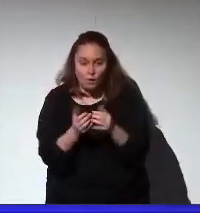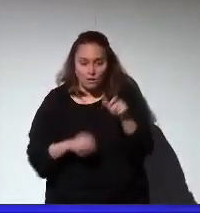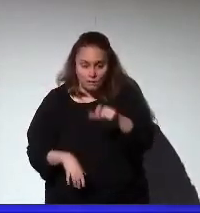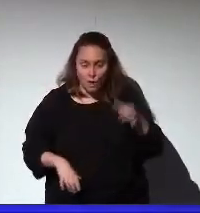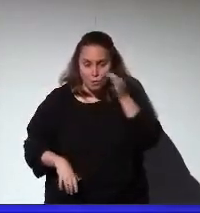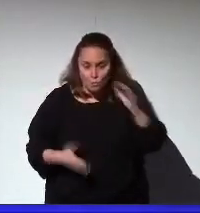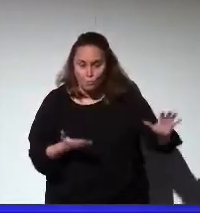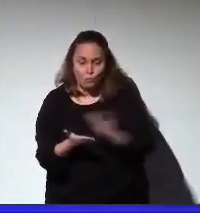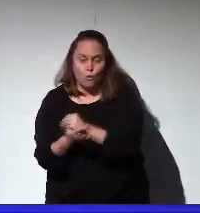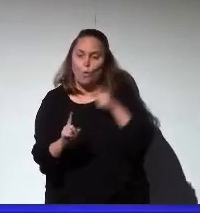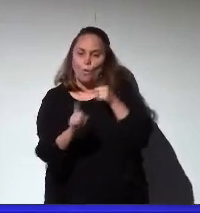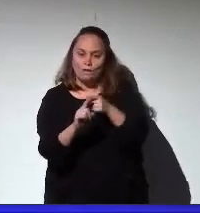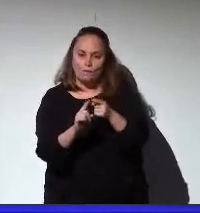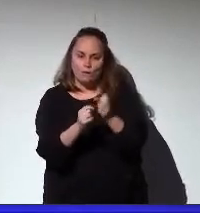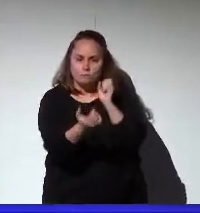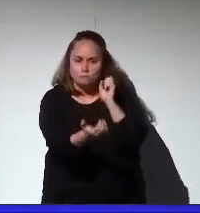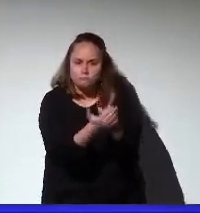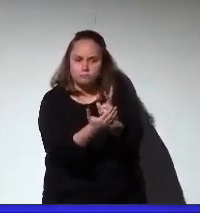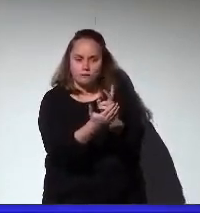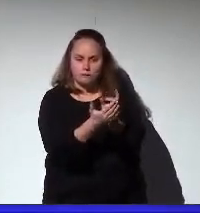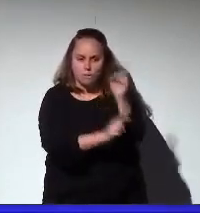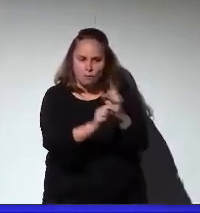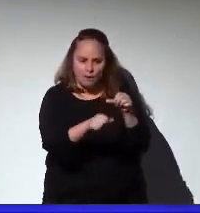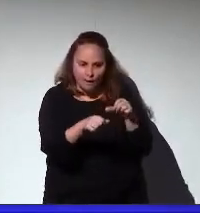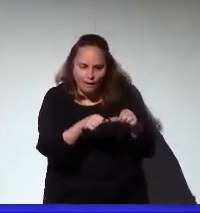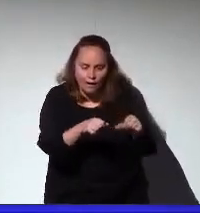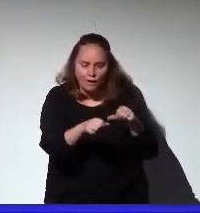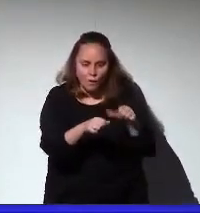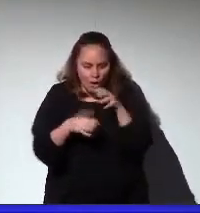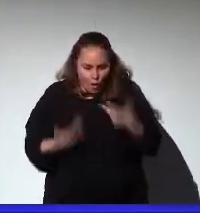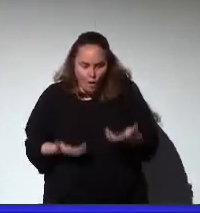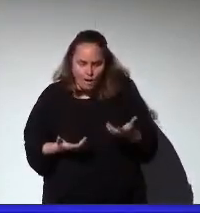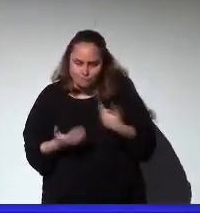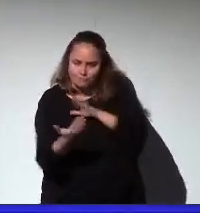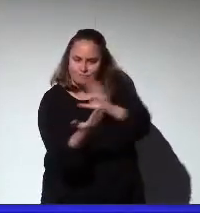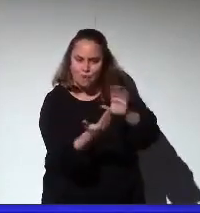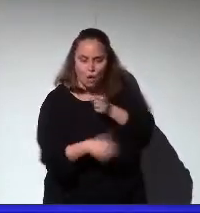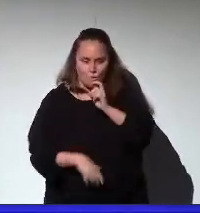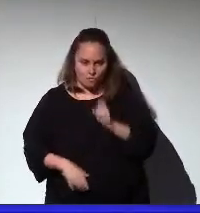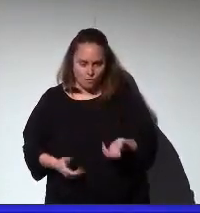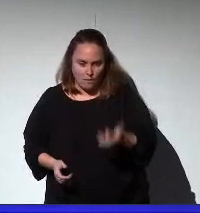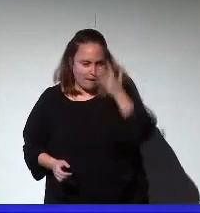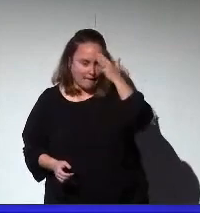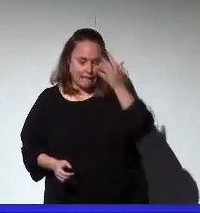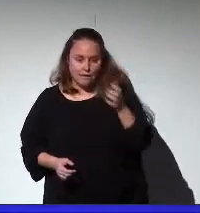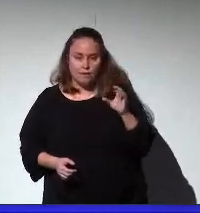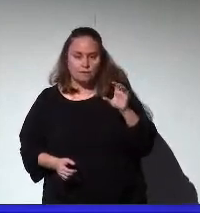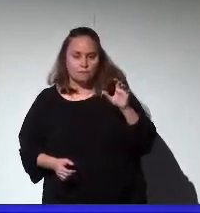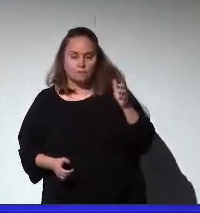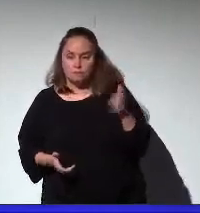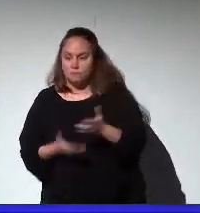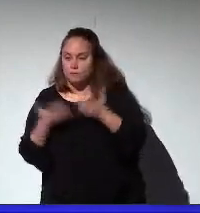poder responder a los desafíos. ¿Alguien se imagina que por mucha voluntad que hubiera en un país concreto pudiéramos